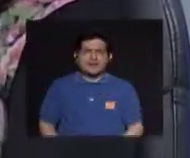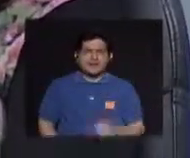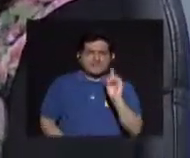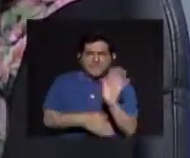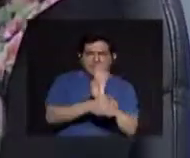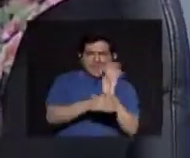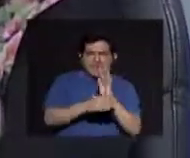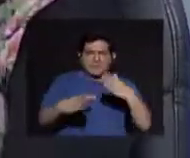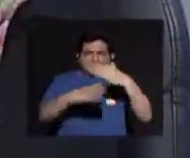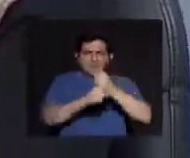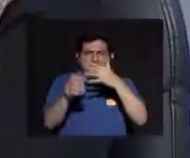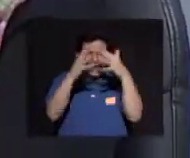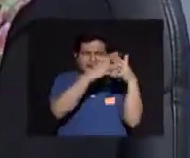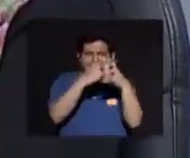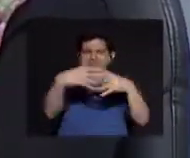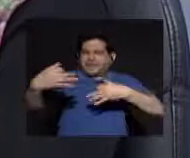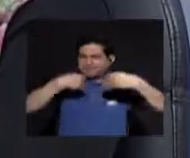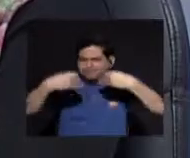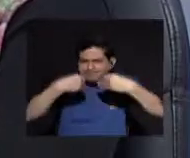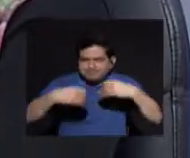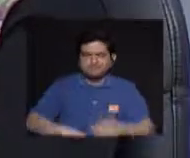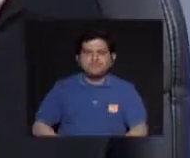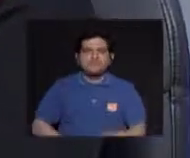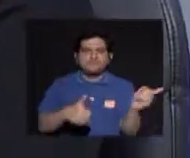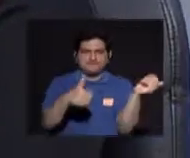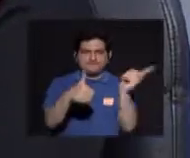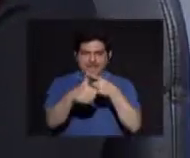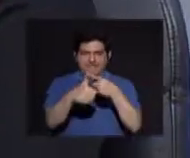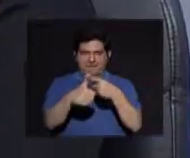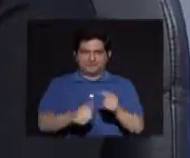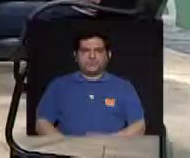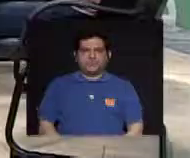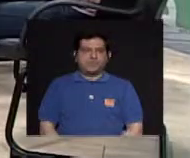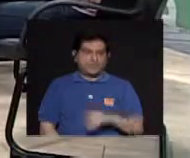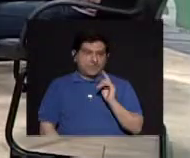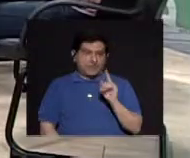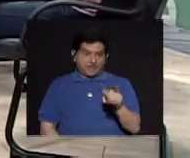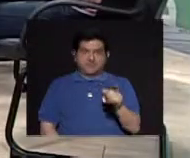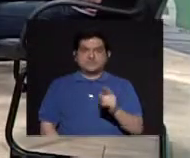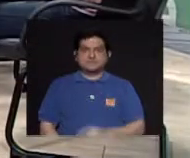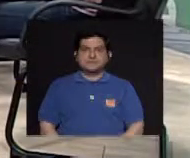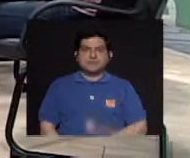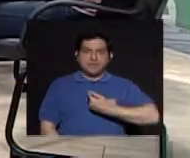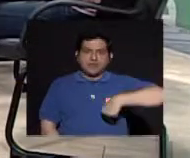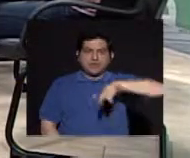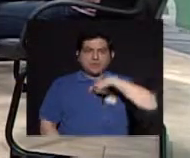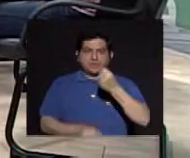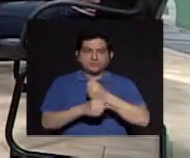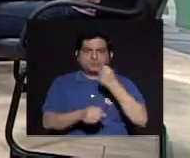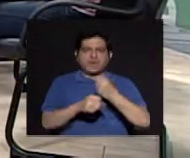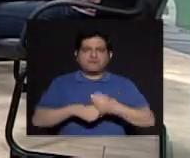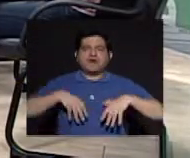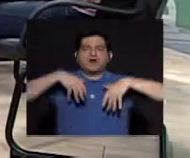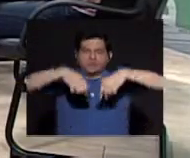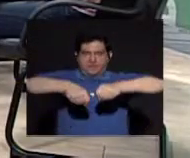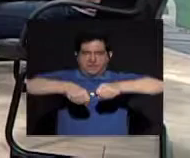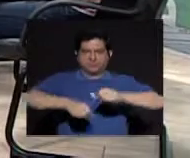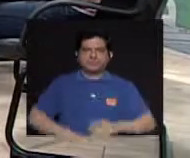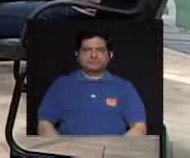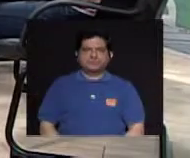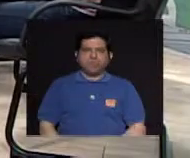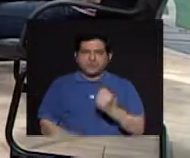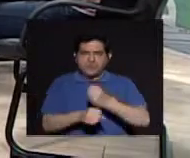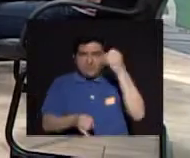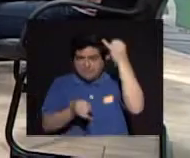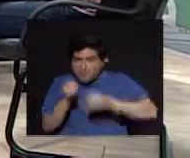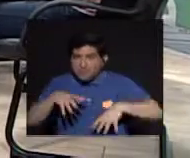sea, ¿cómo es hacer un cortometraje en Estados Unidos? Bueno, primero que nada, esto fue nuestro producto para